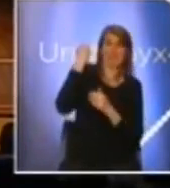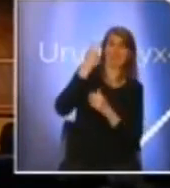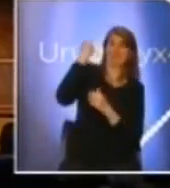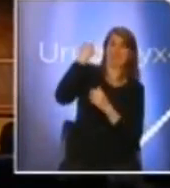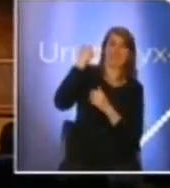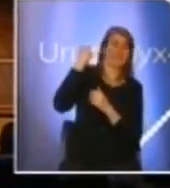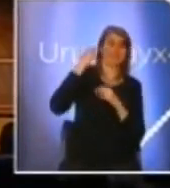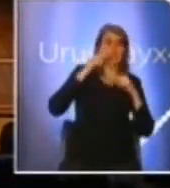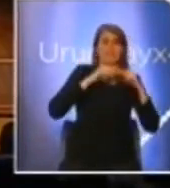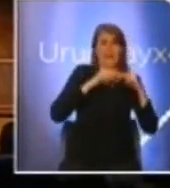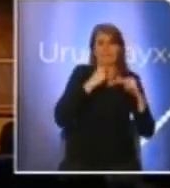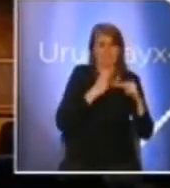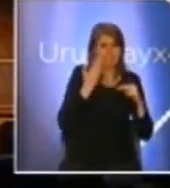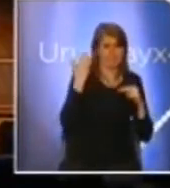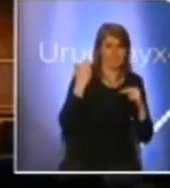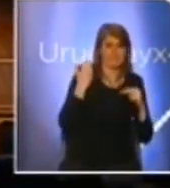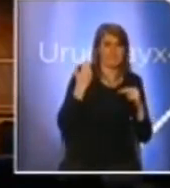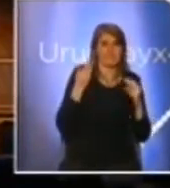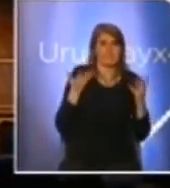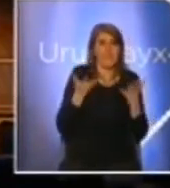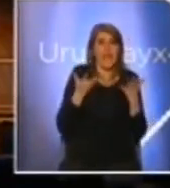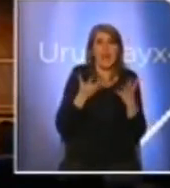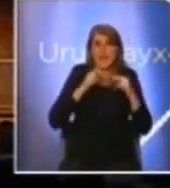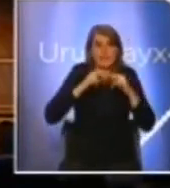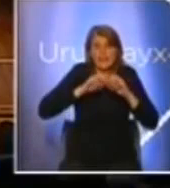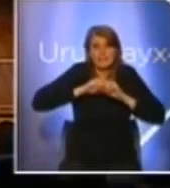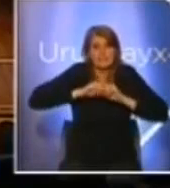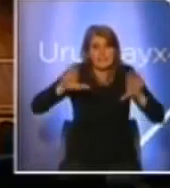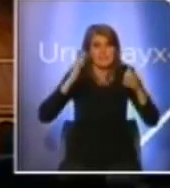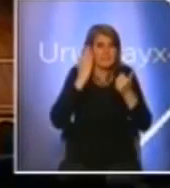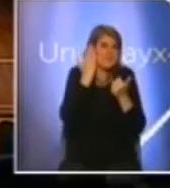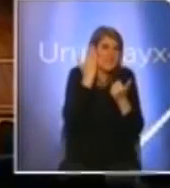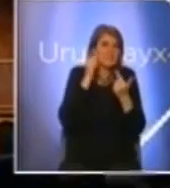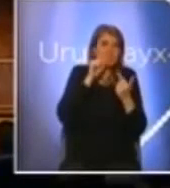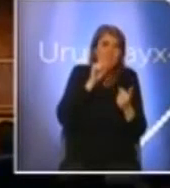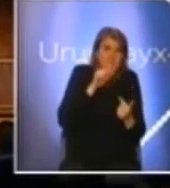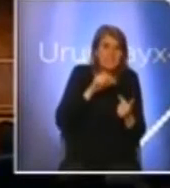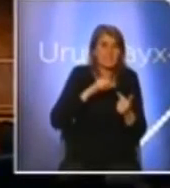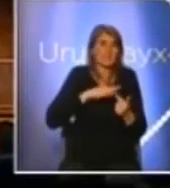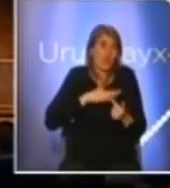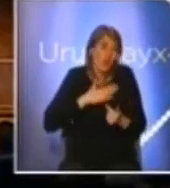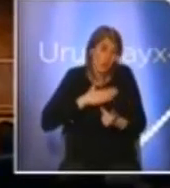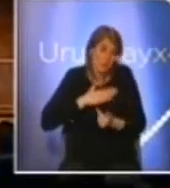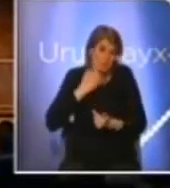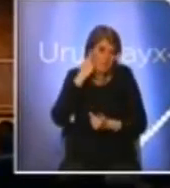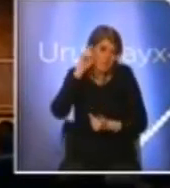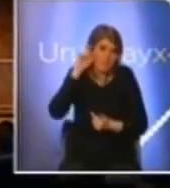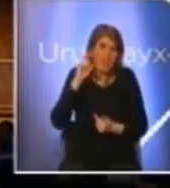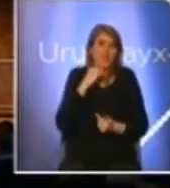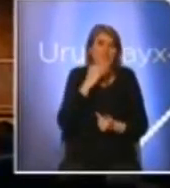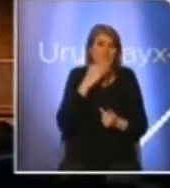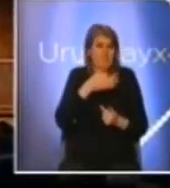94 Internet era relevante, pero ahora no sabemos cuál va a ser la nueva. Yo tengo algunas ideas, digamos, si... Por ejemplo, creo que las